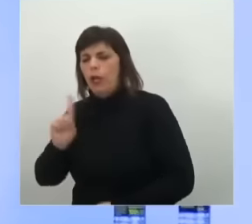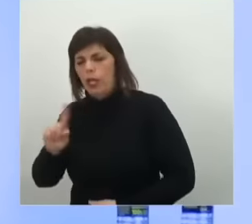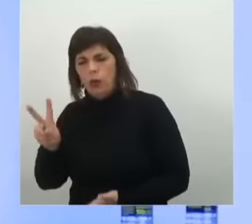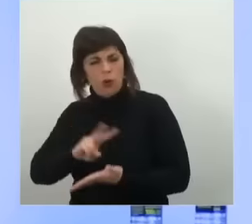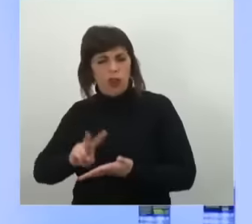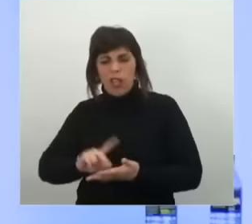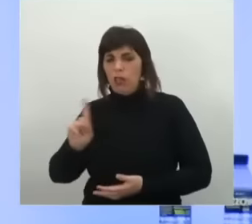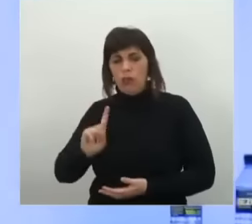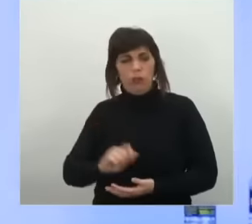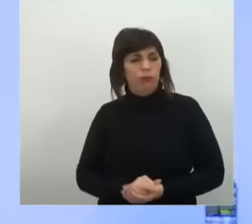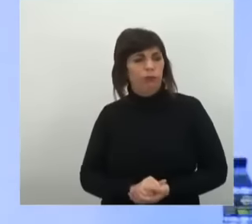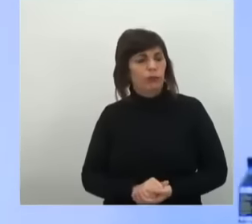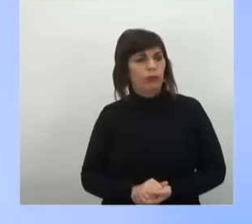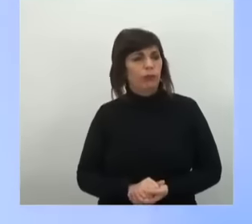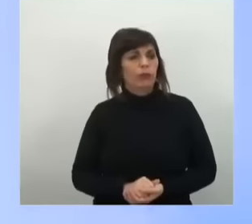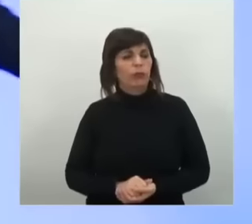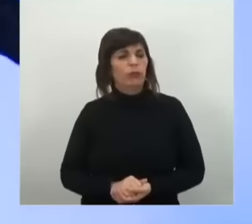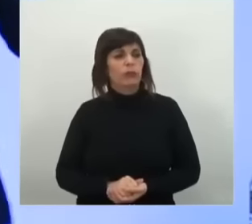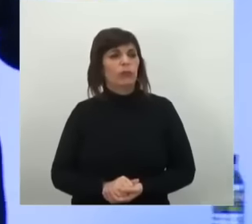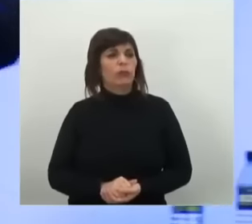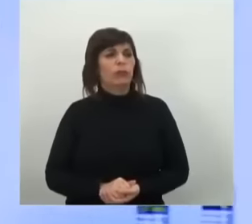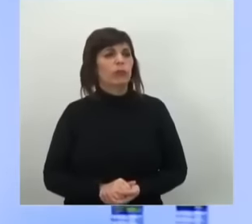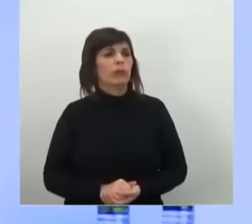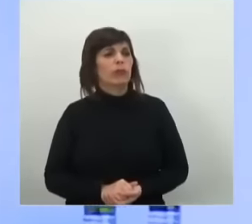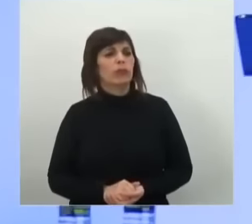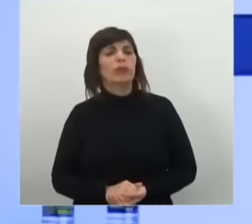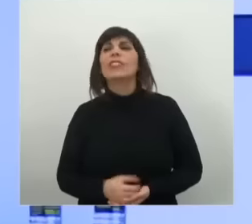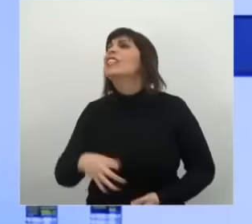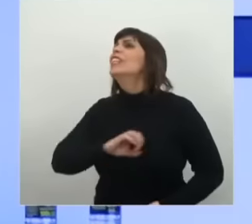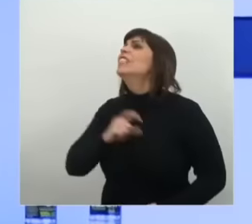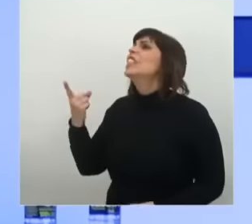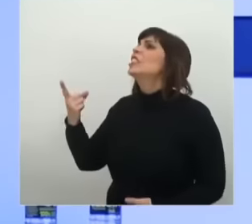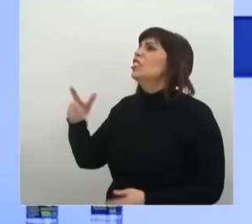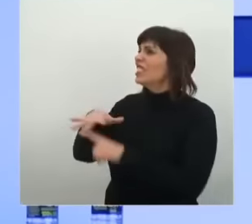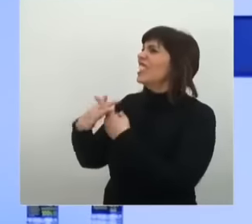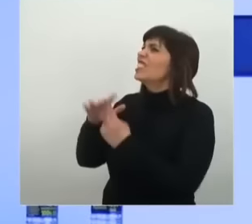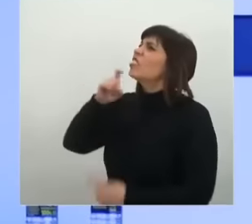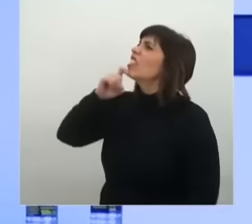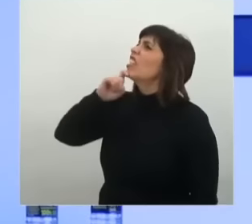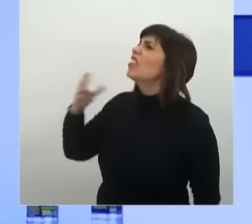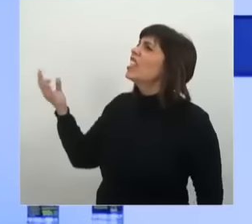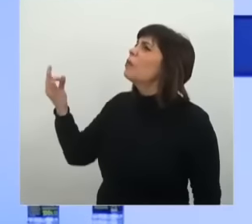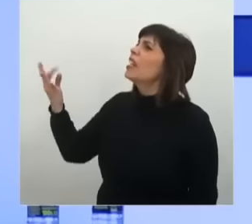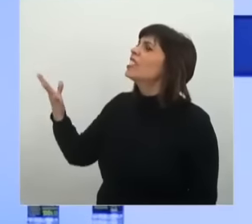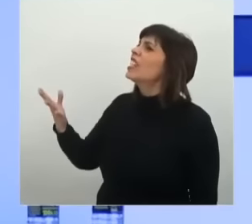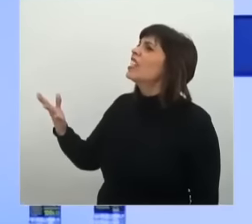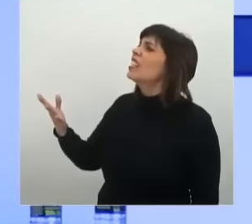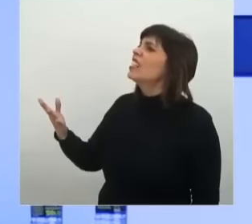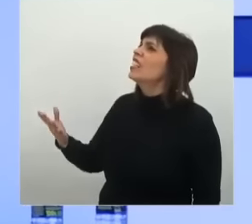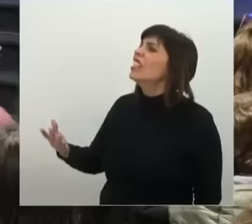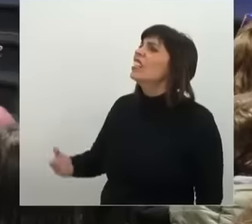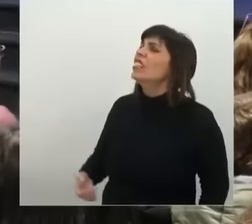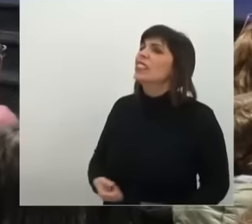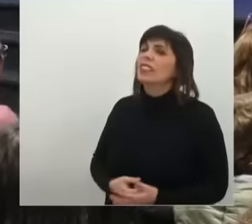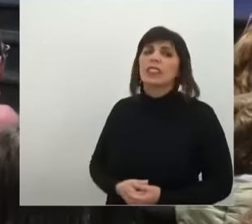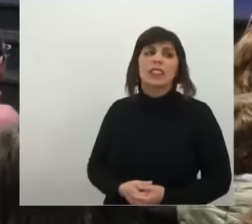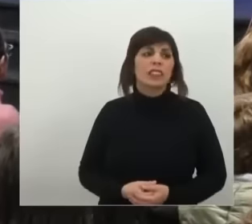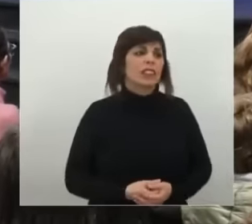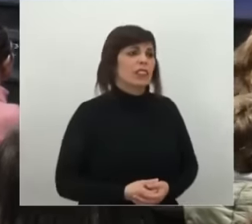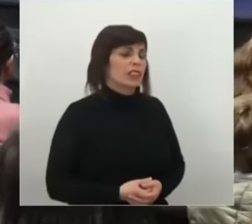cosa y el Señor me dice señor dónde estabas le decimos señor qué pasó Por qué me vino esto